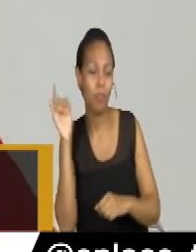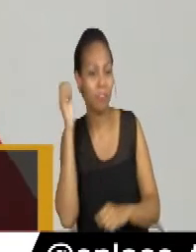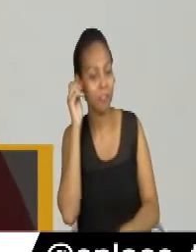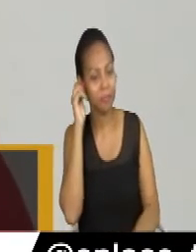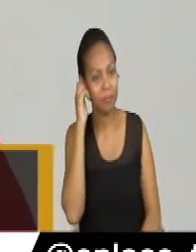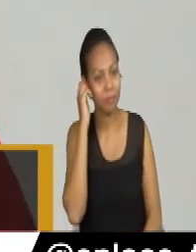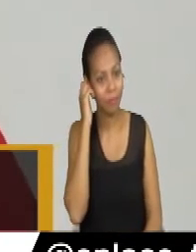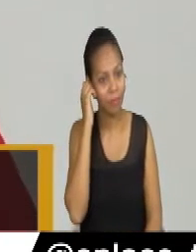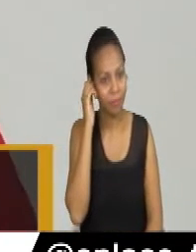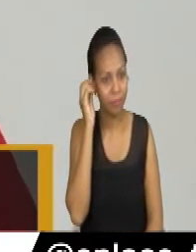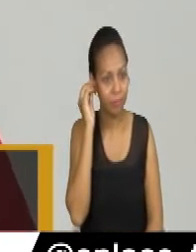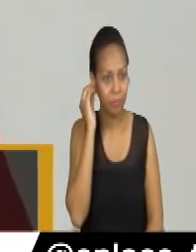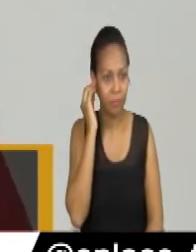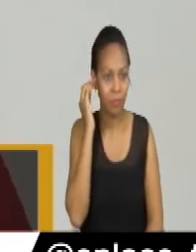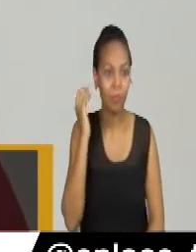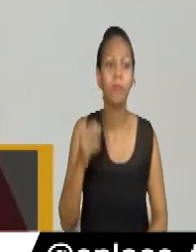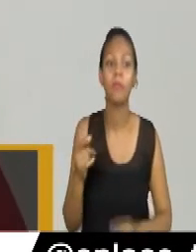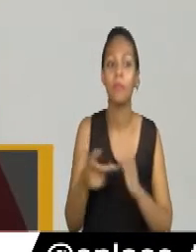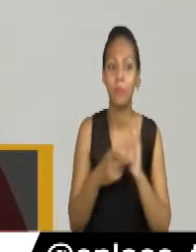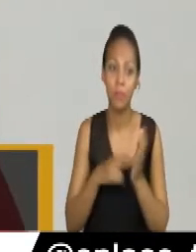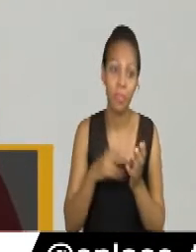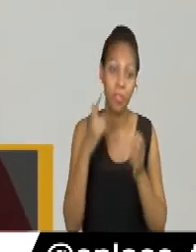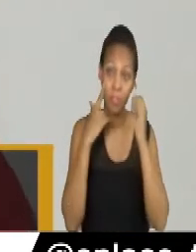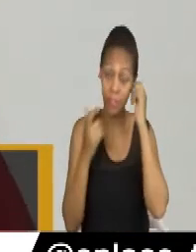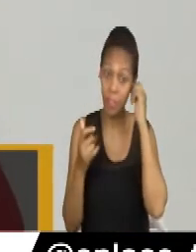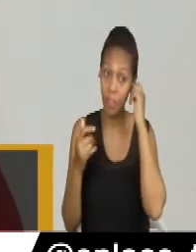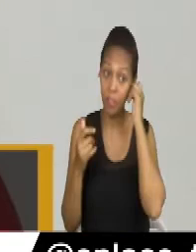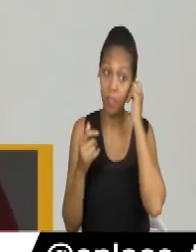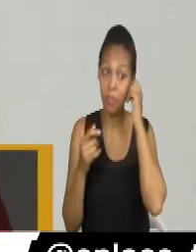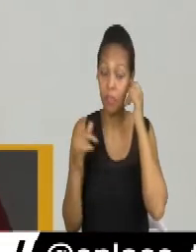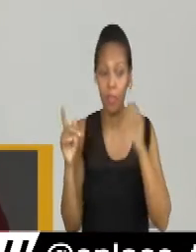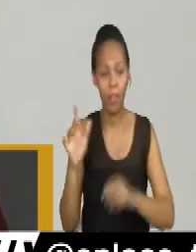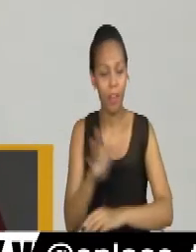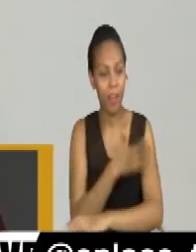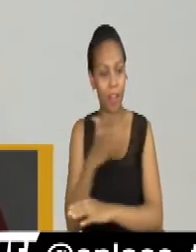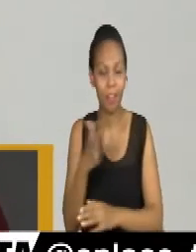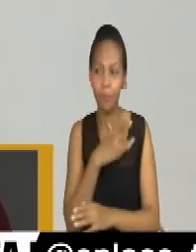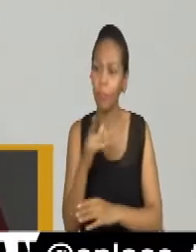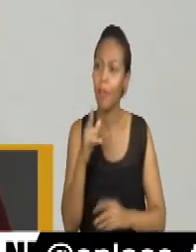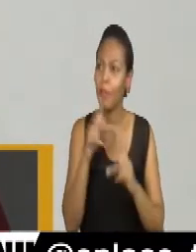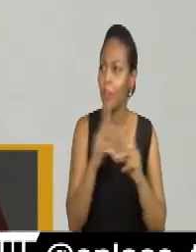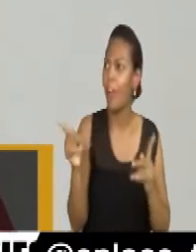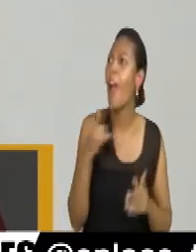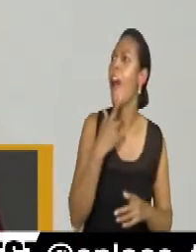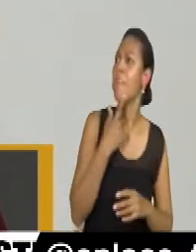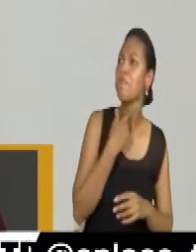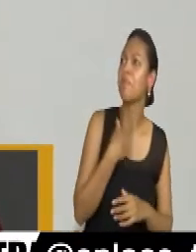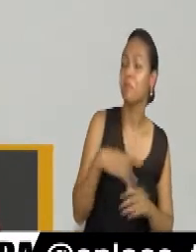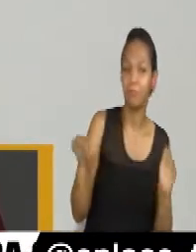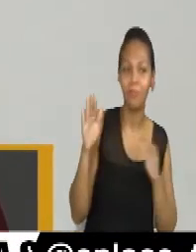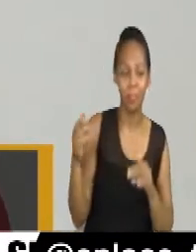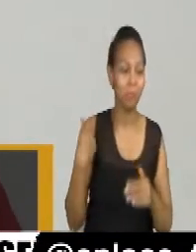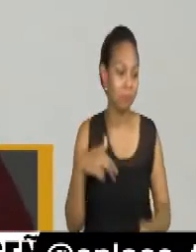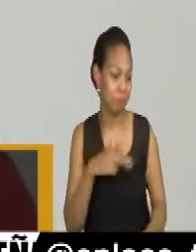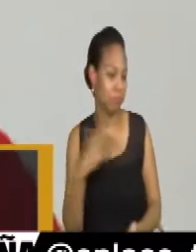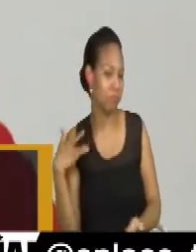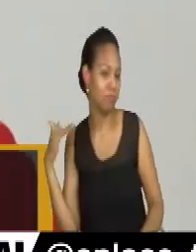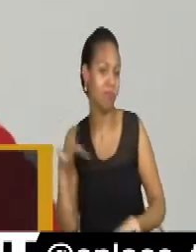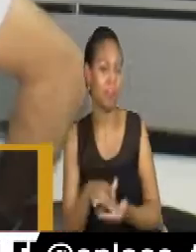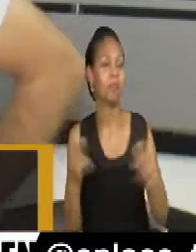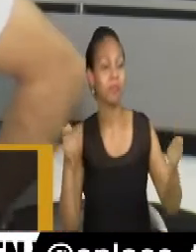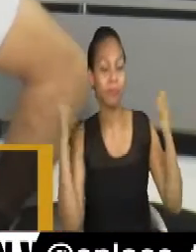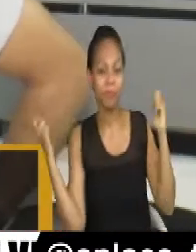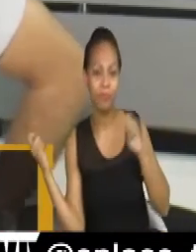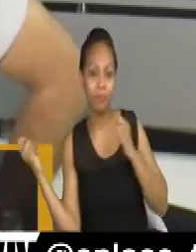Entonces veíamos que está pasando algo muy chévere con la canción. Como te dije, los seguidores se han conectado rápidamente con ella y quisimos venir hasta acá a promocionar este nuevo